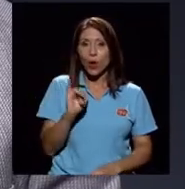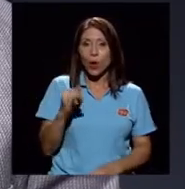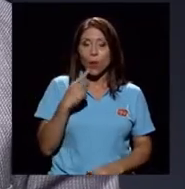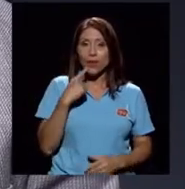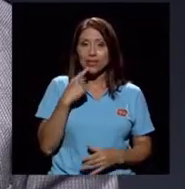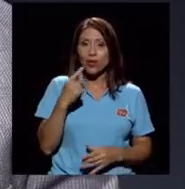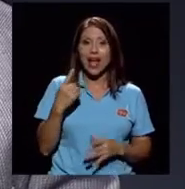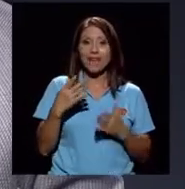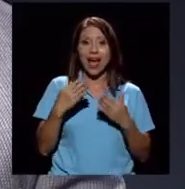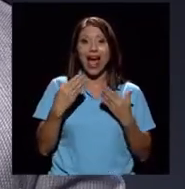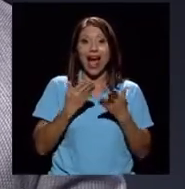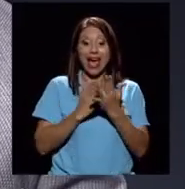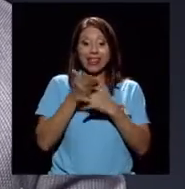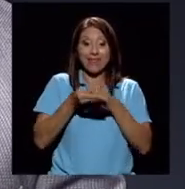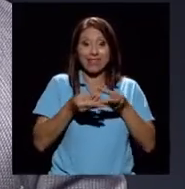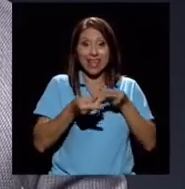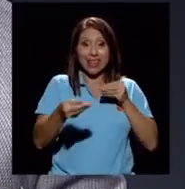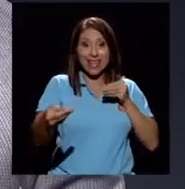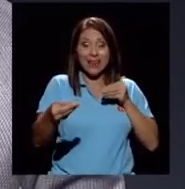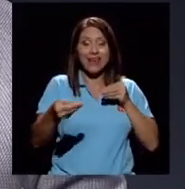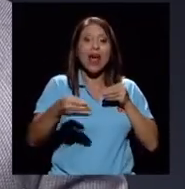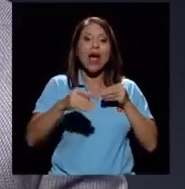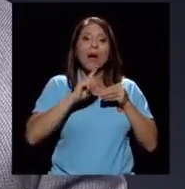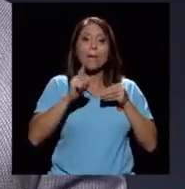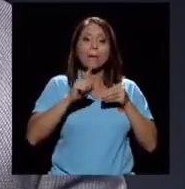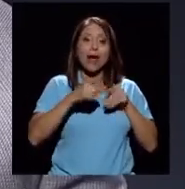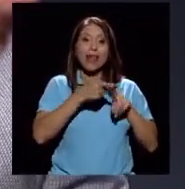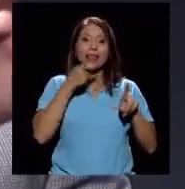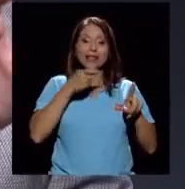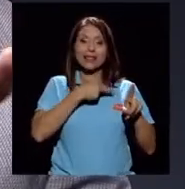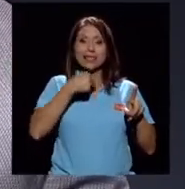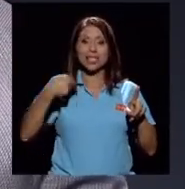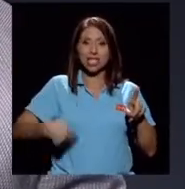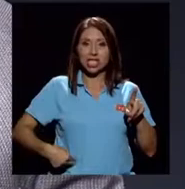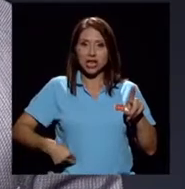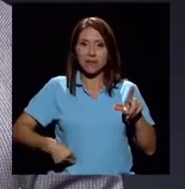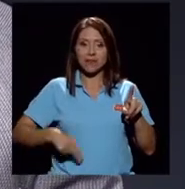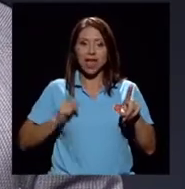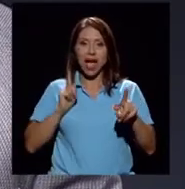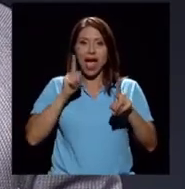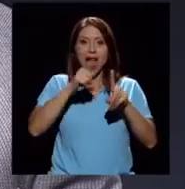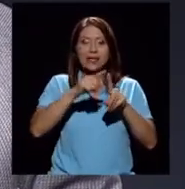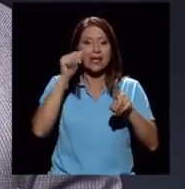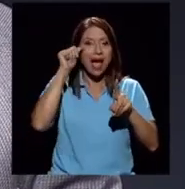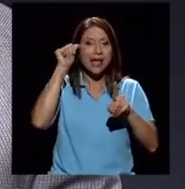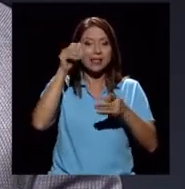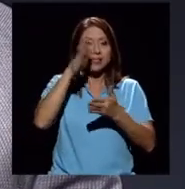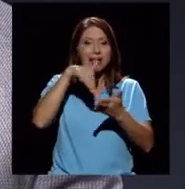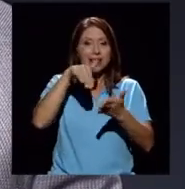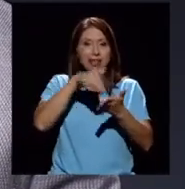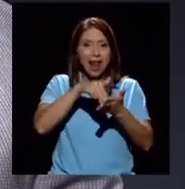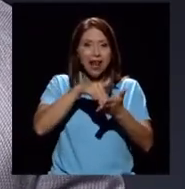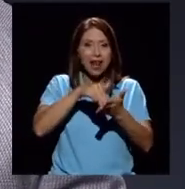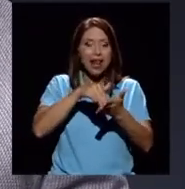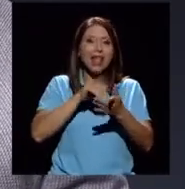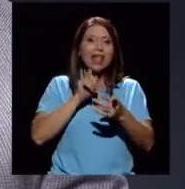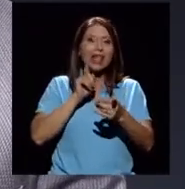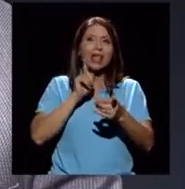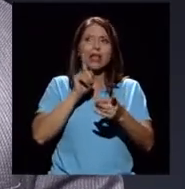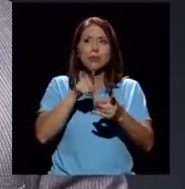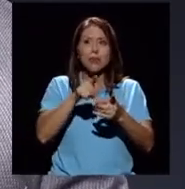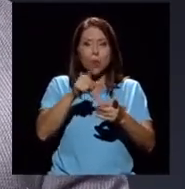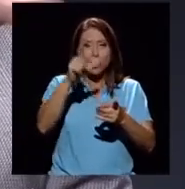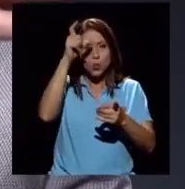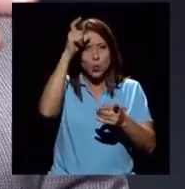va de china pasa por asia central y cae a este el mediterráno pasa por turquía